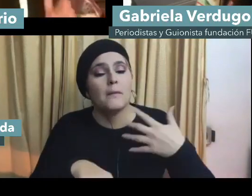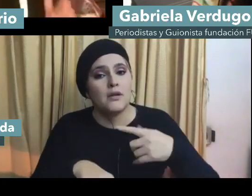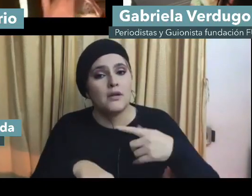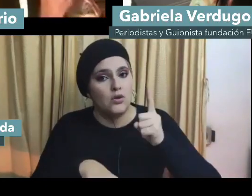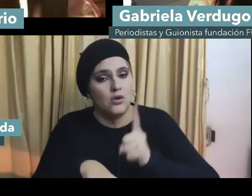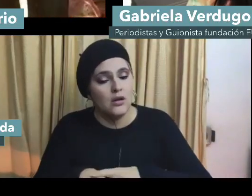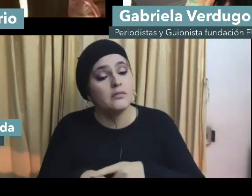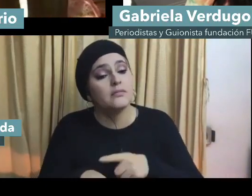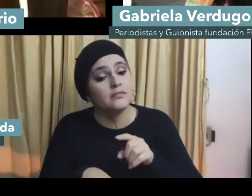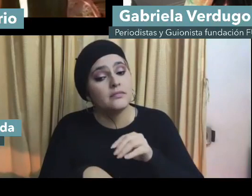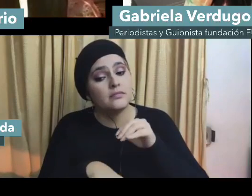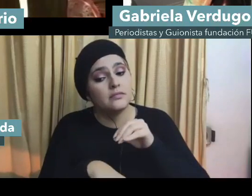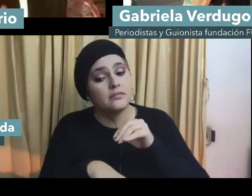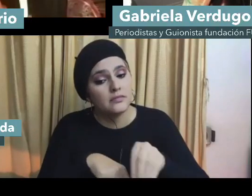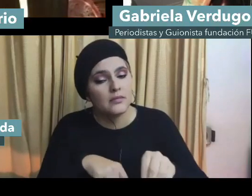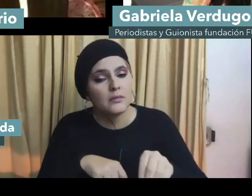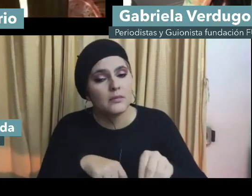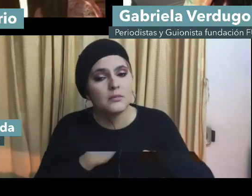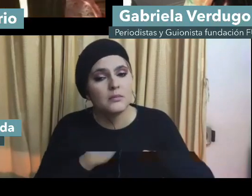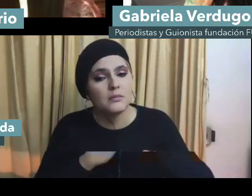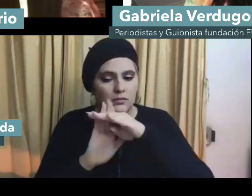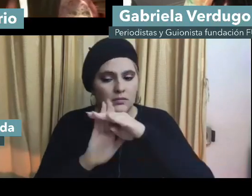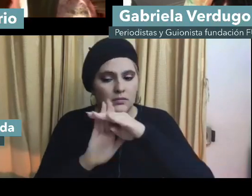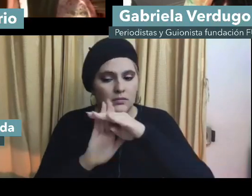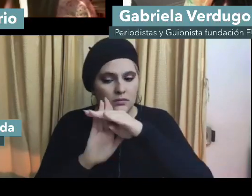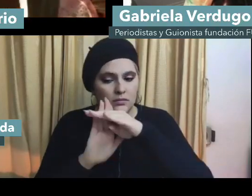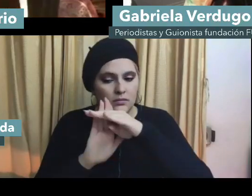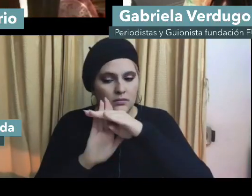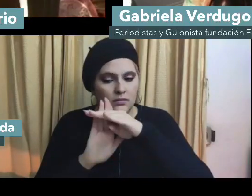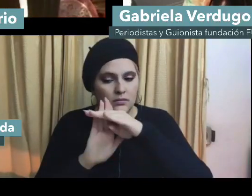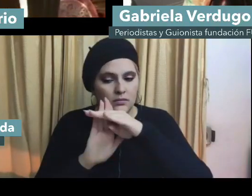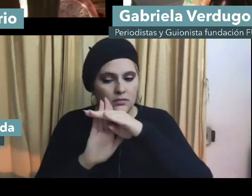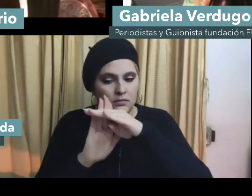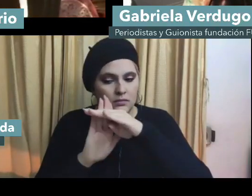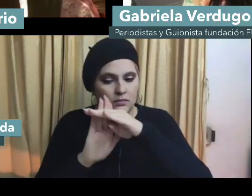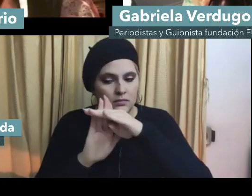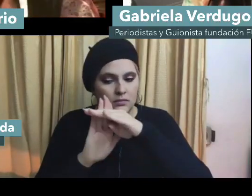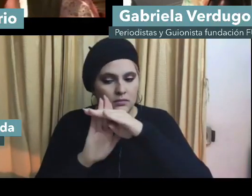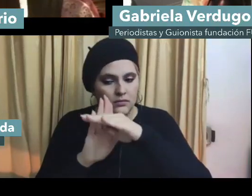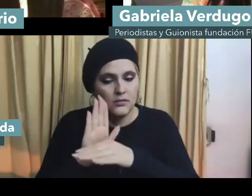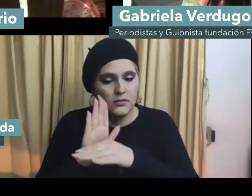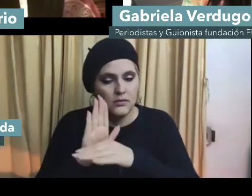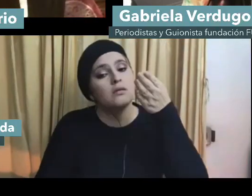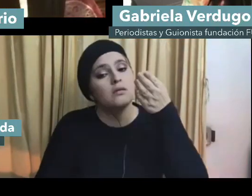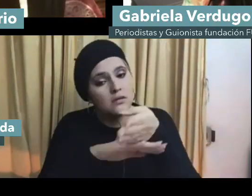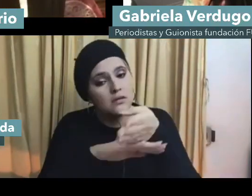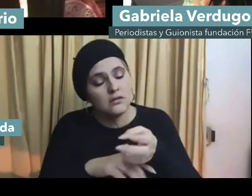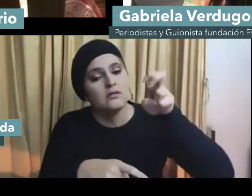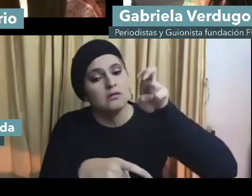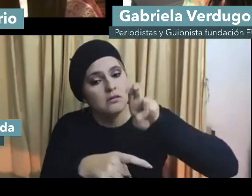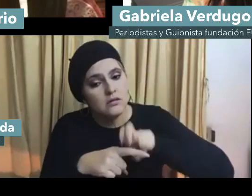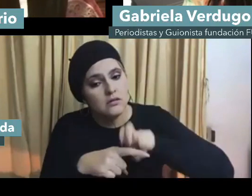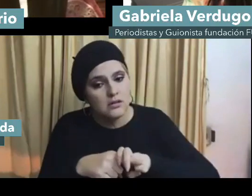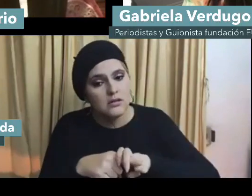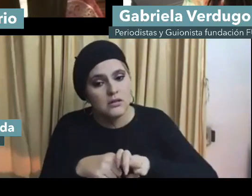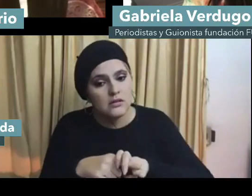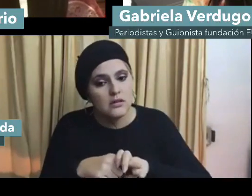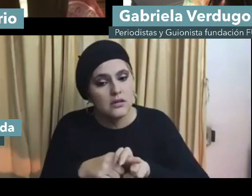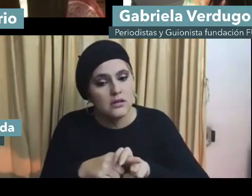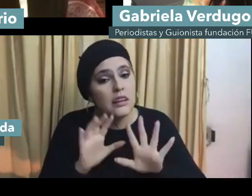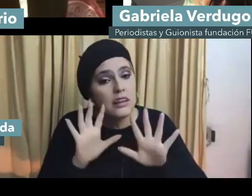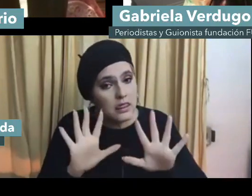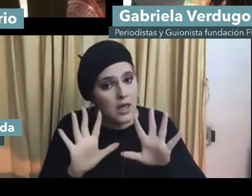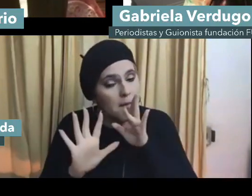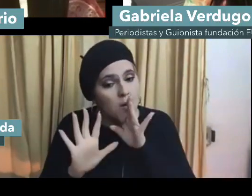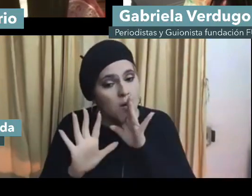va a almorzar, a los 15 minutos del almuerzo se va a ir, se va a sentar en el water, vamos a estar 10 minutos sentados en el water, los primer tiempos lo tenemos que